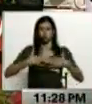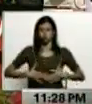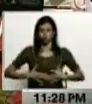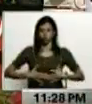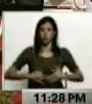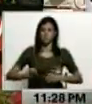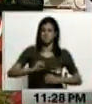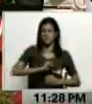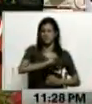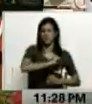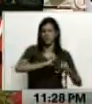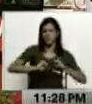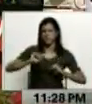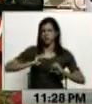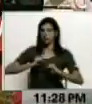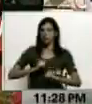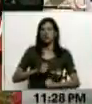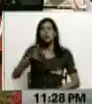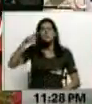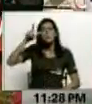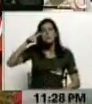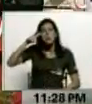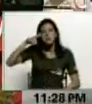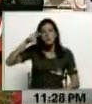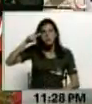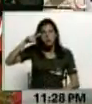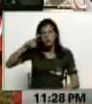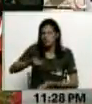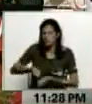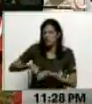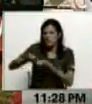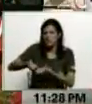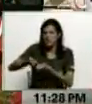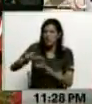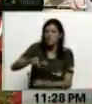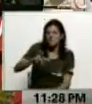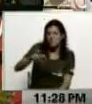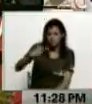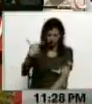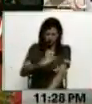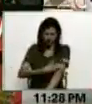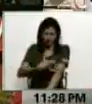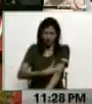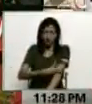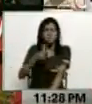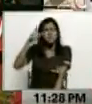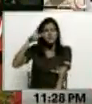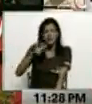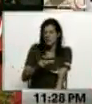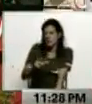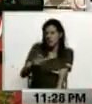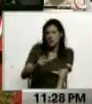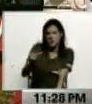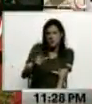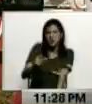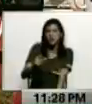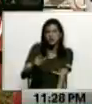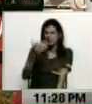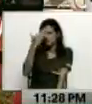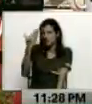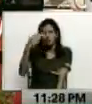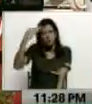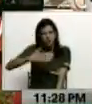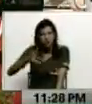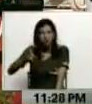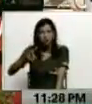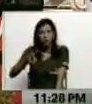chaleco antibala y comenzaban a darle le echaban orina así con una con una inyectadora y a otros los